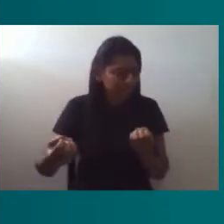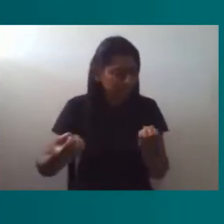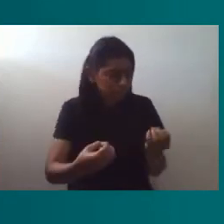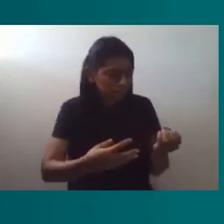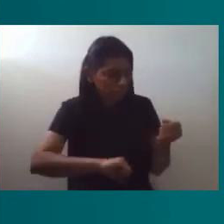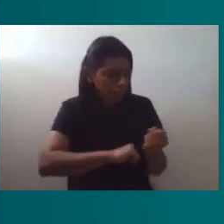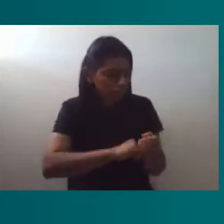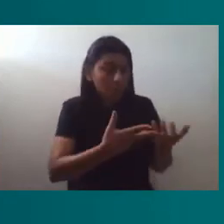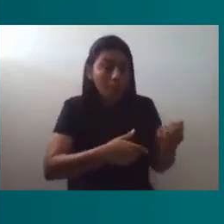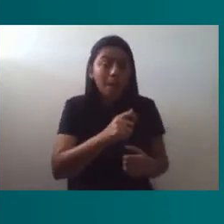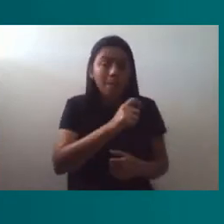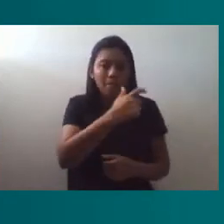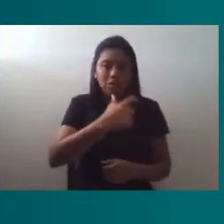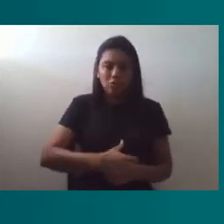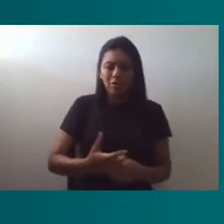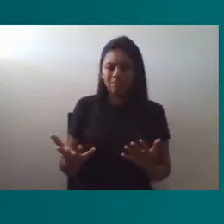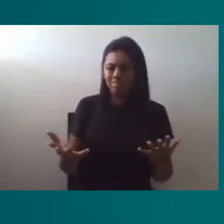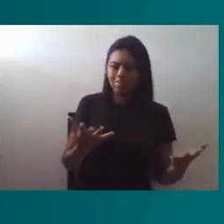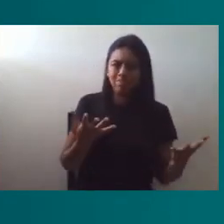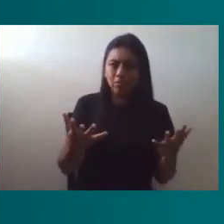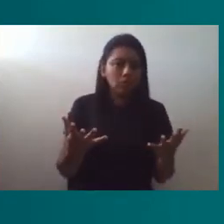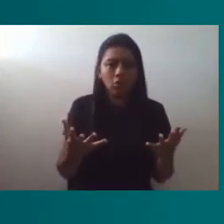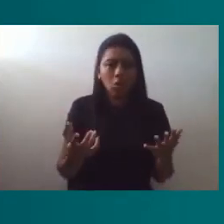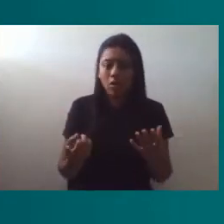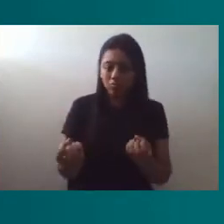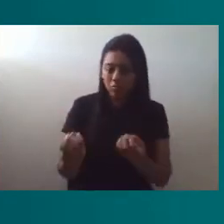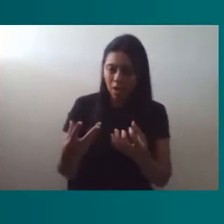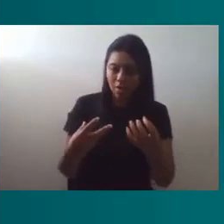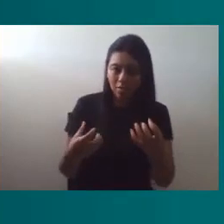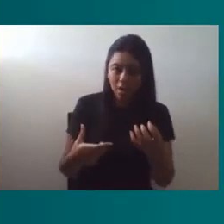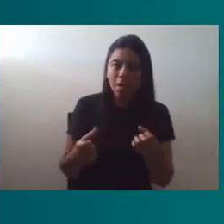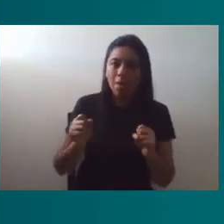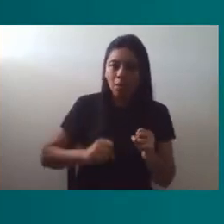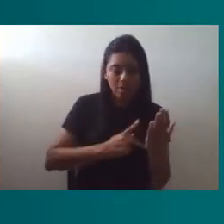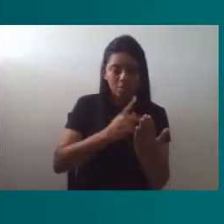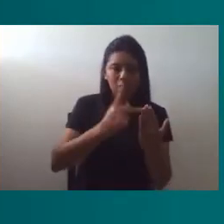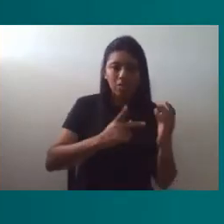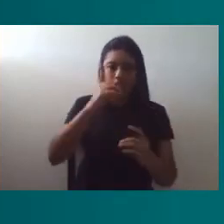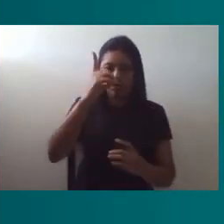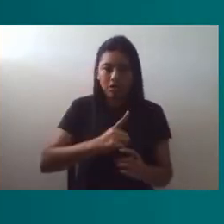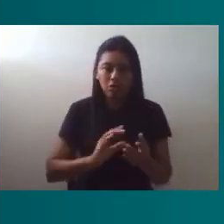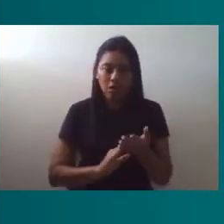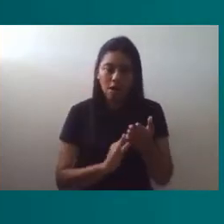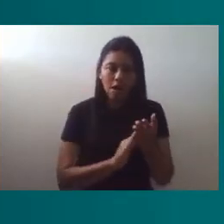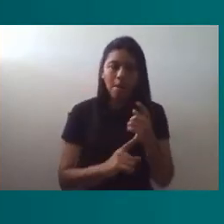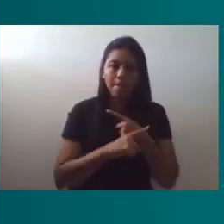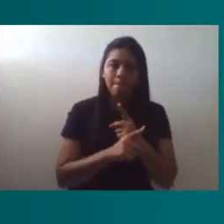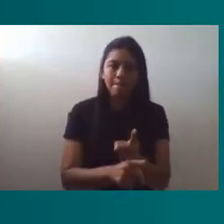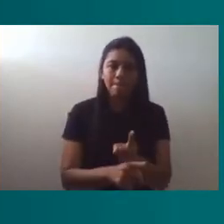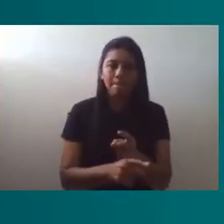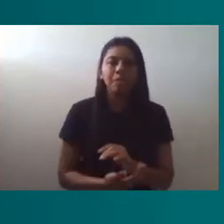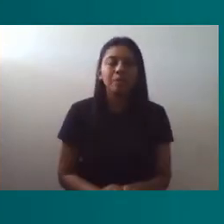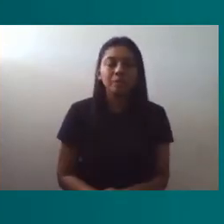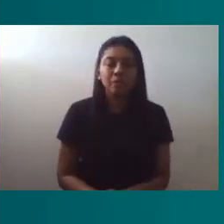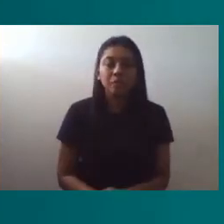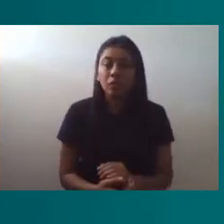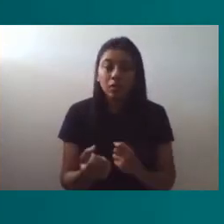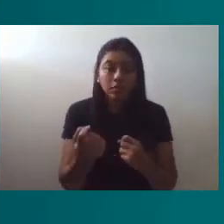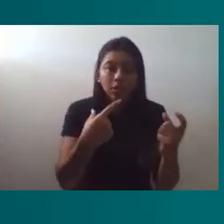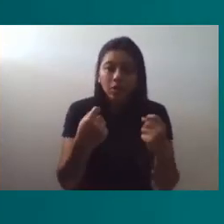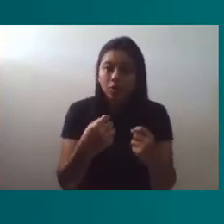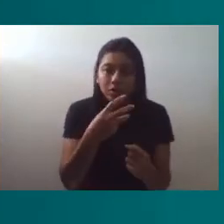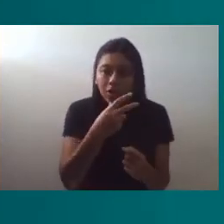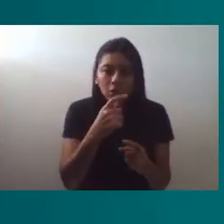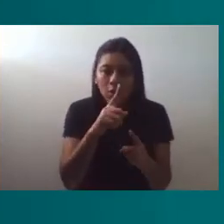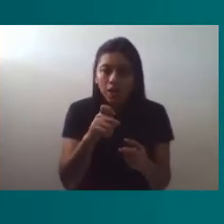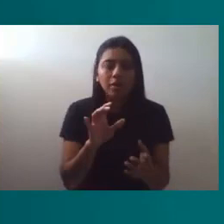poder tomar decisiones en los proyectos. Entonces, no siendo más entonces, compañeros, si no hay preguntitas, pues por aquí como me